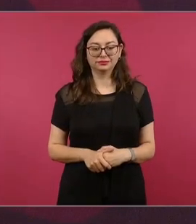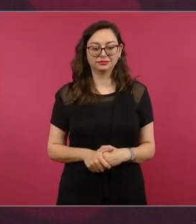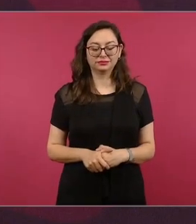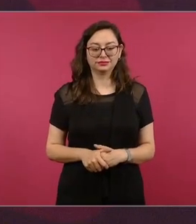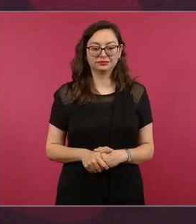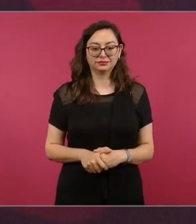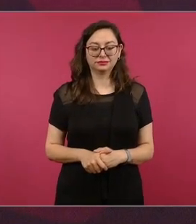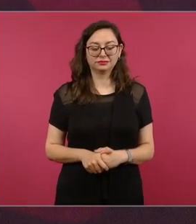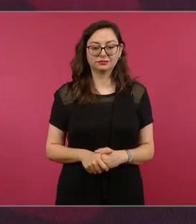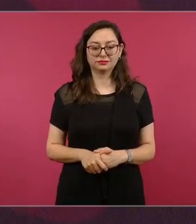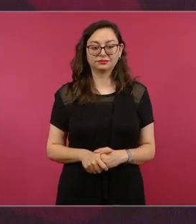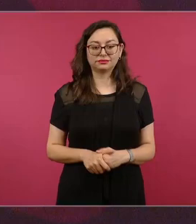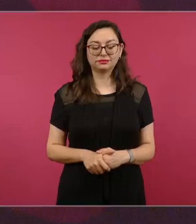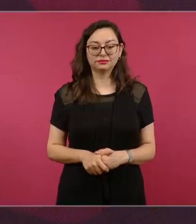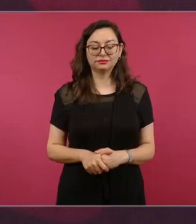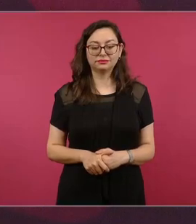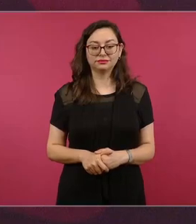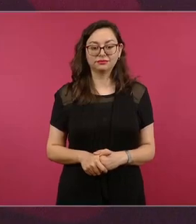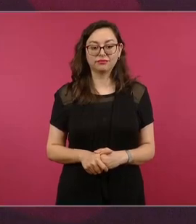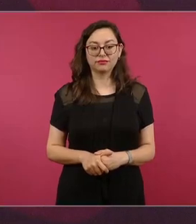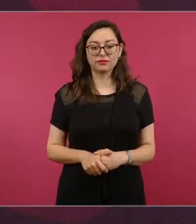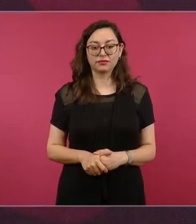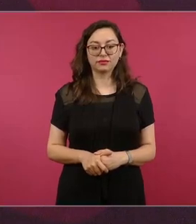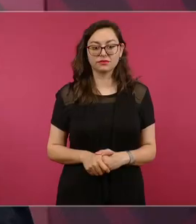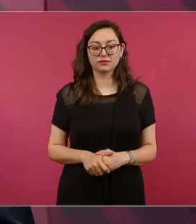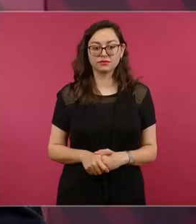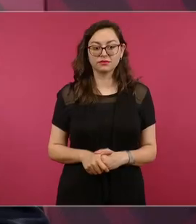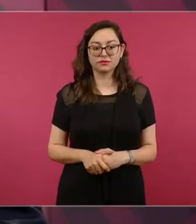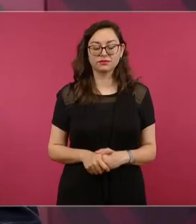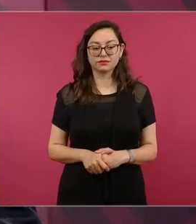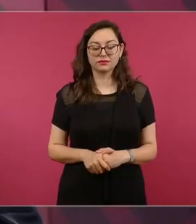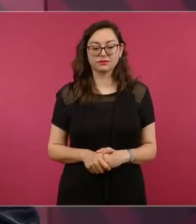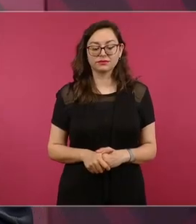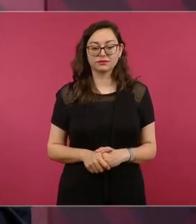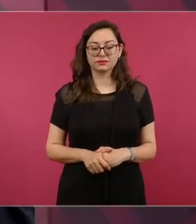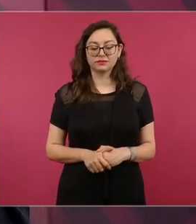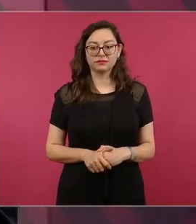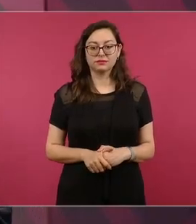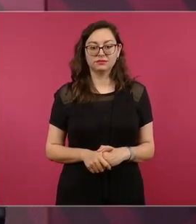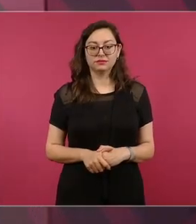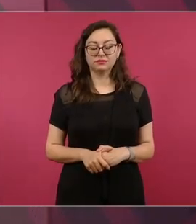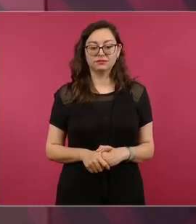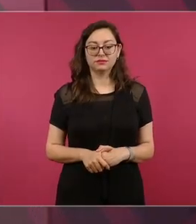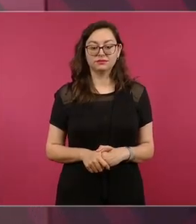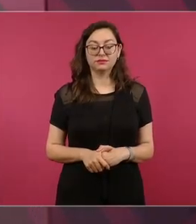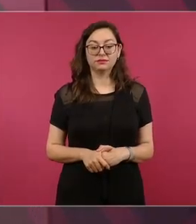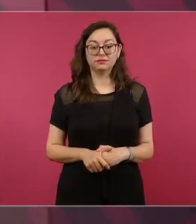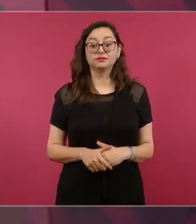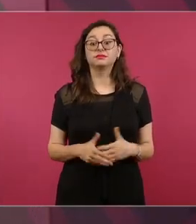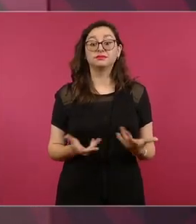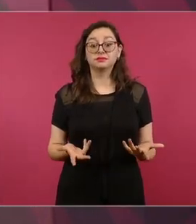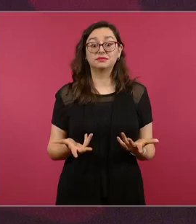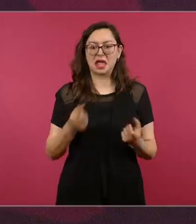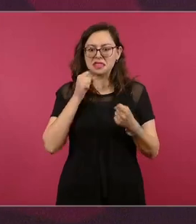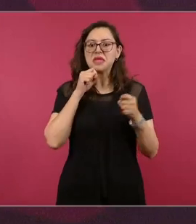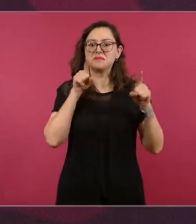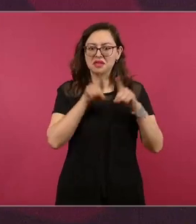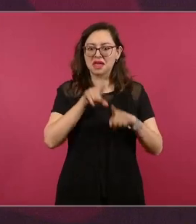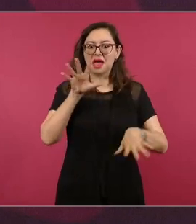muchas y luego los satélites